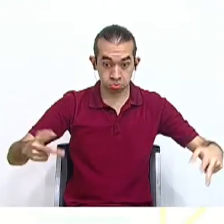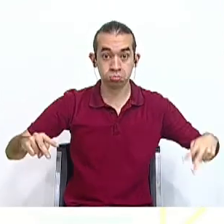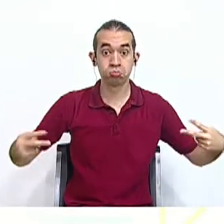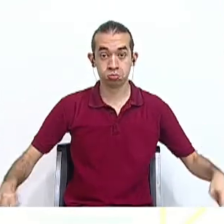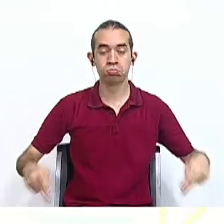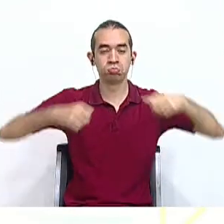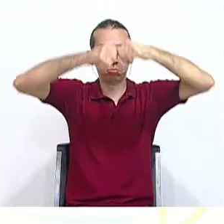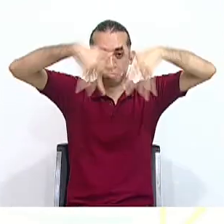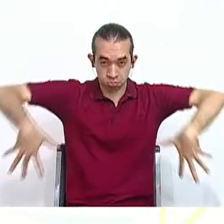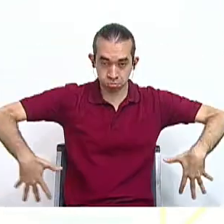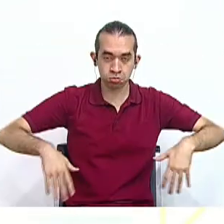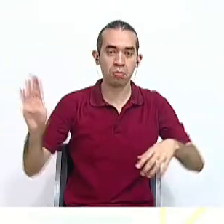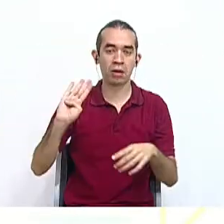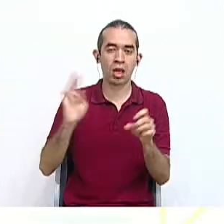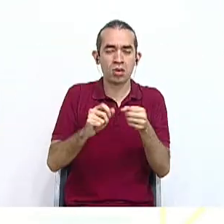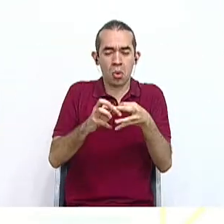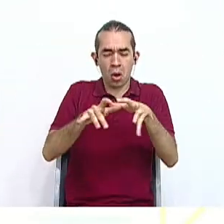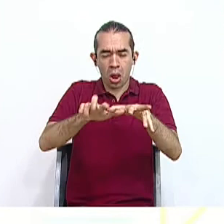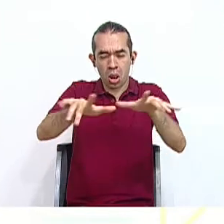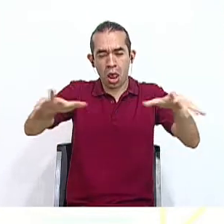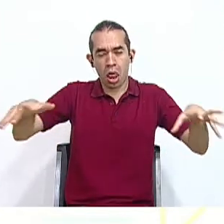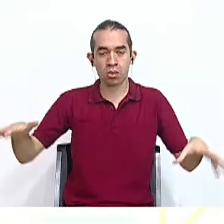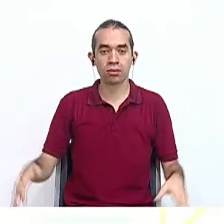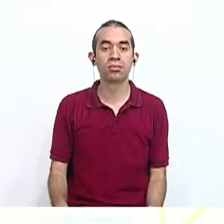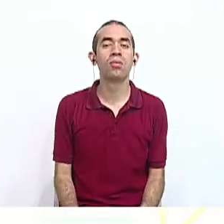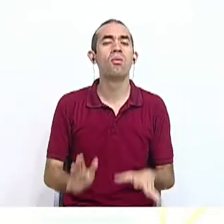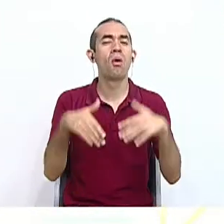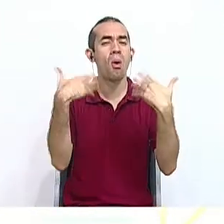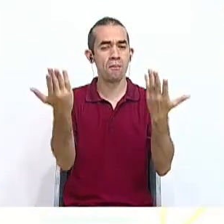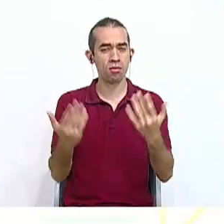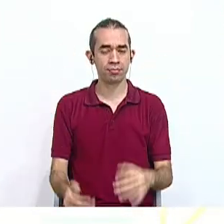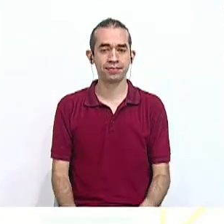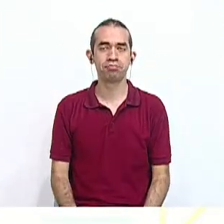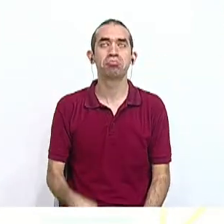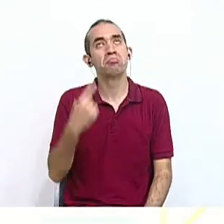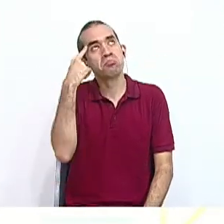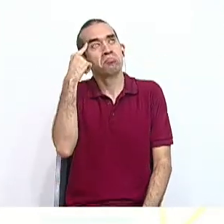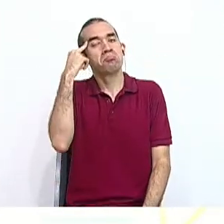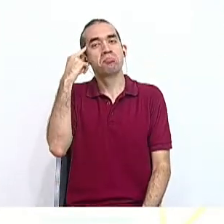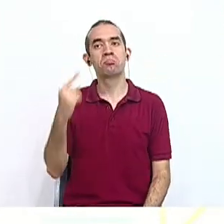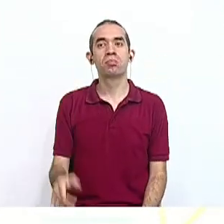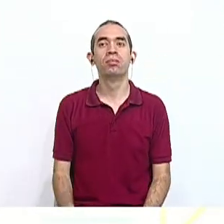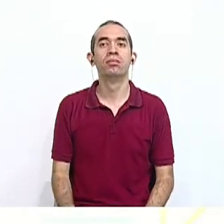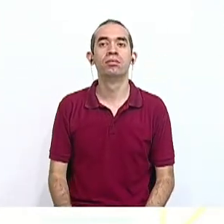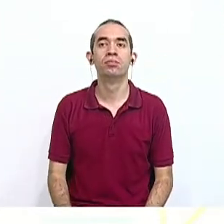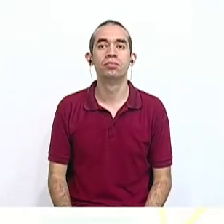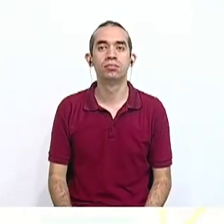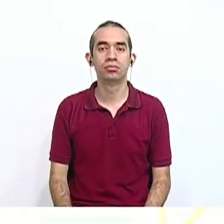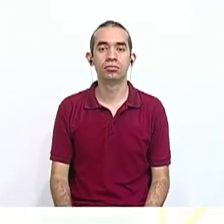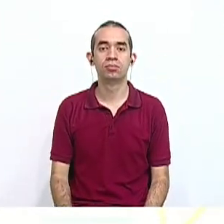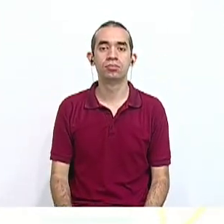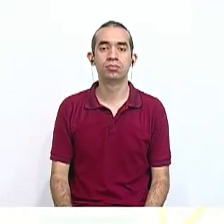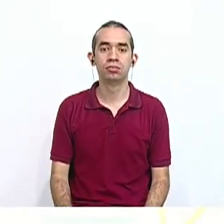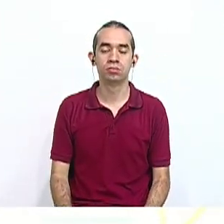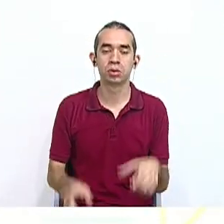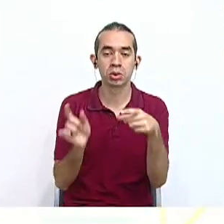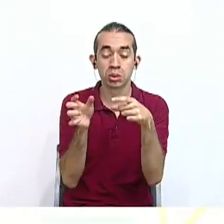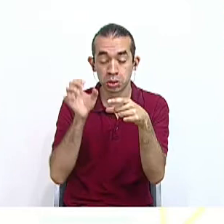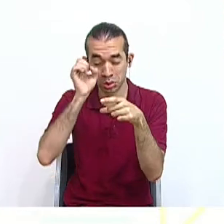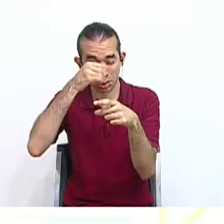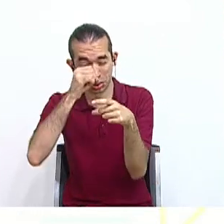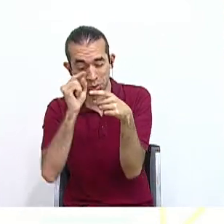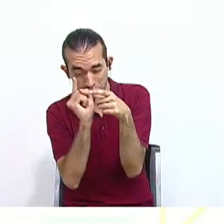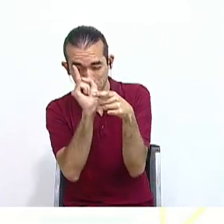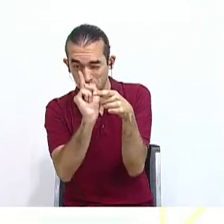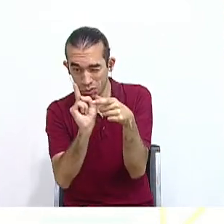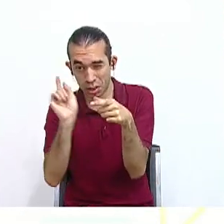ejemplo. ¿Cómo podríamos hacer esto? Supongamos que tenemos un cultivo con una bacteria.